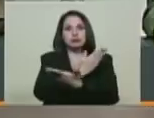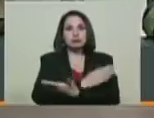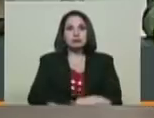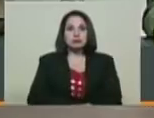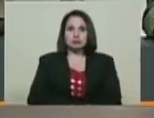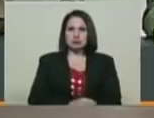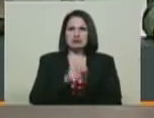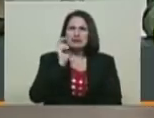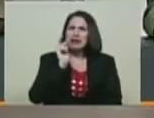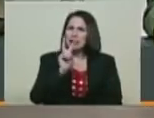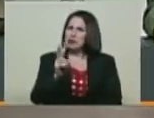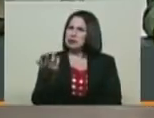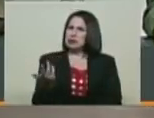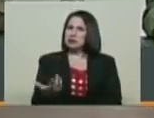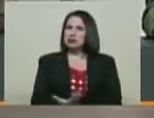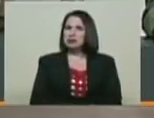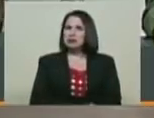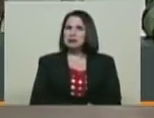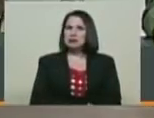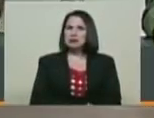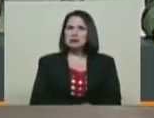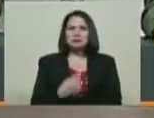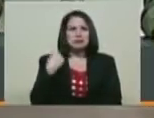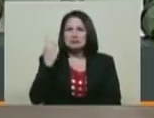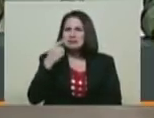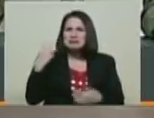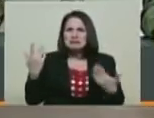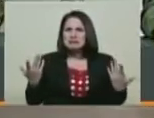¿Se ha visto semejante